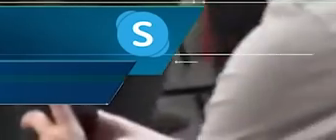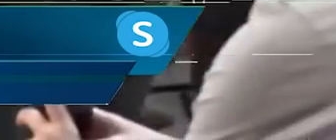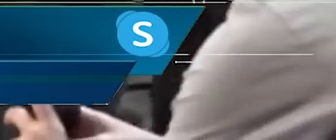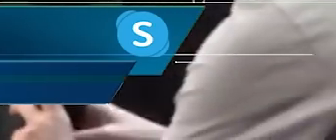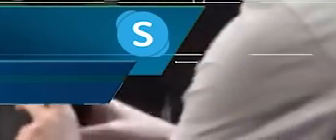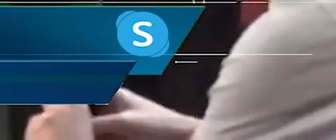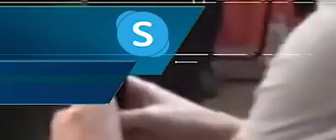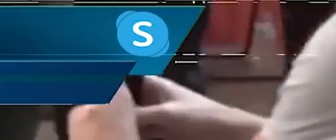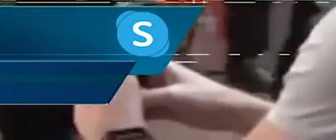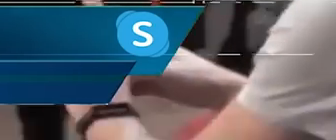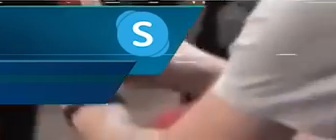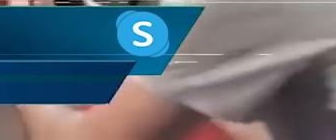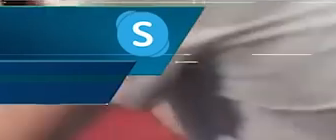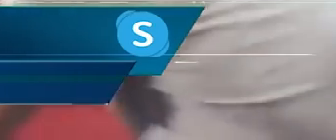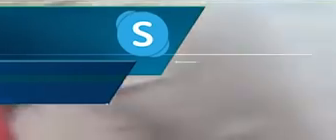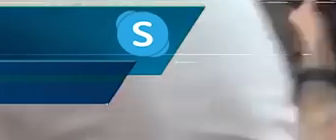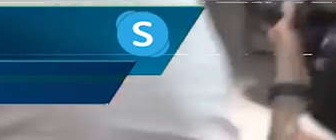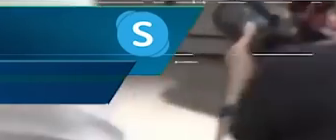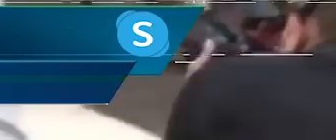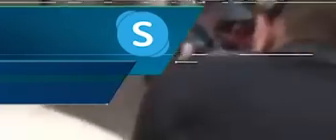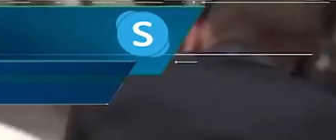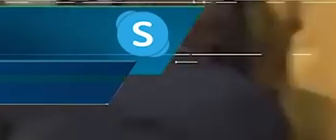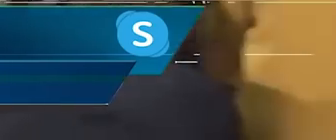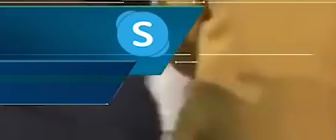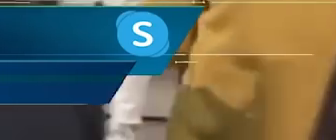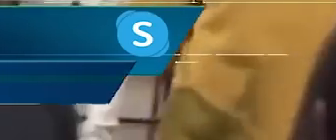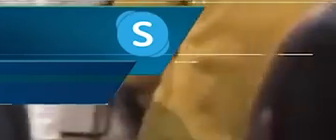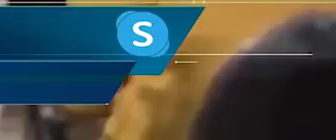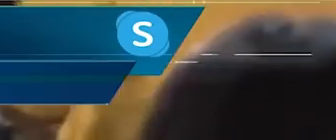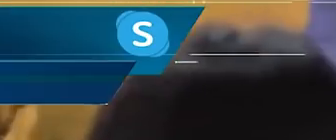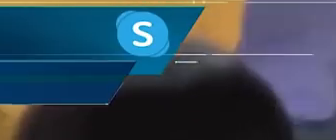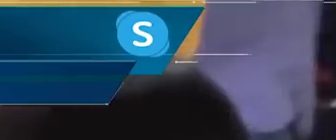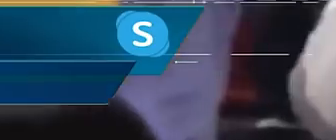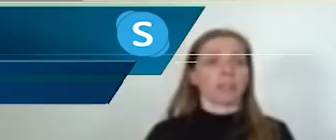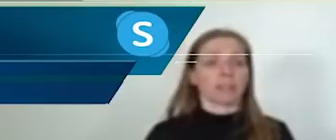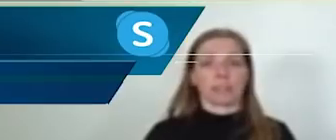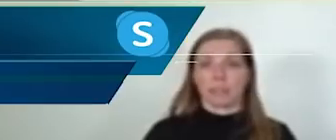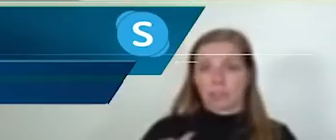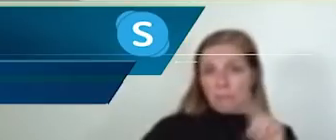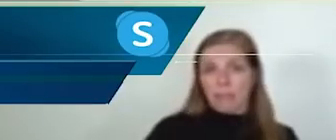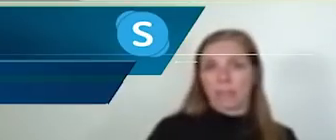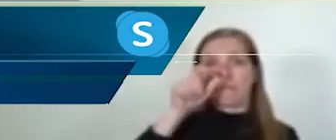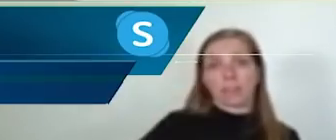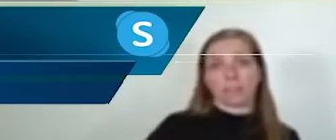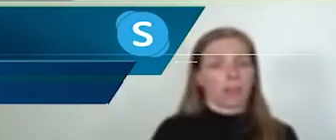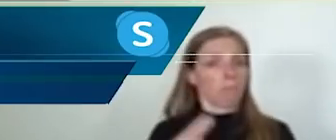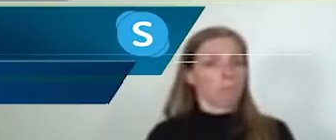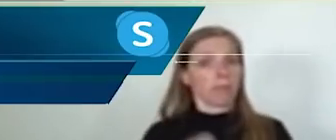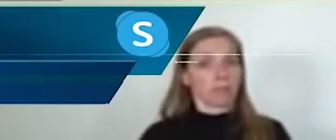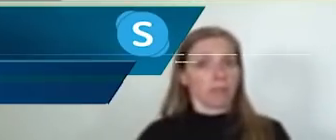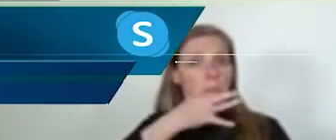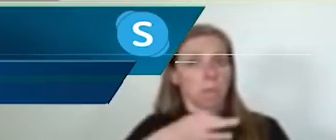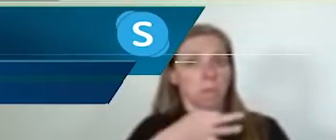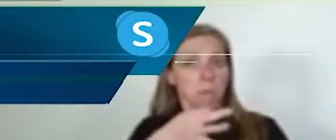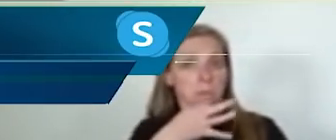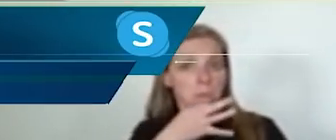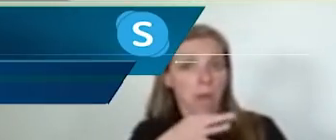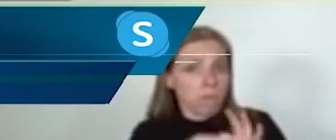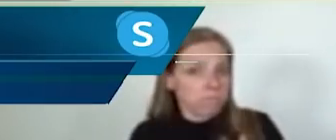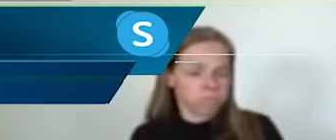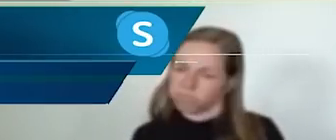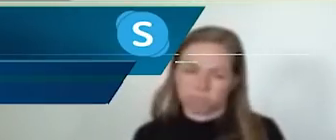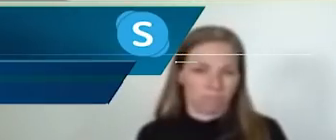Santiago, todos los asesinos, los narcotraficantes, todos esos son personajes patéticos que pueden hacer mucho